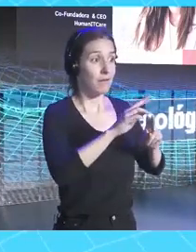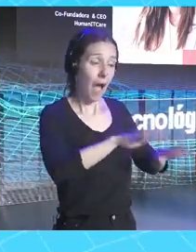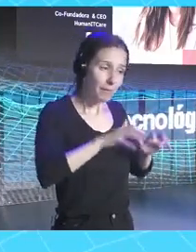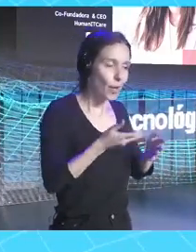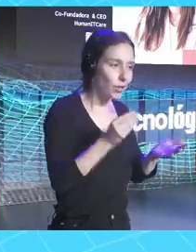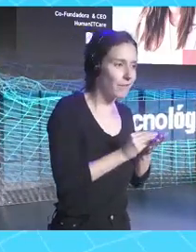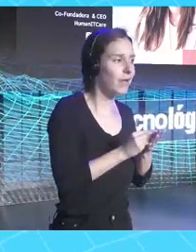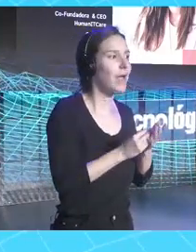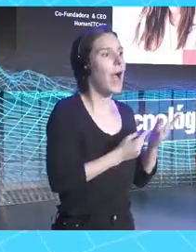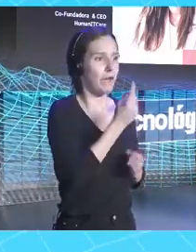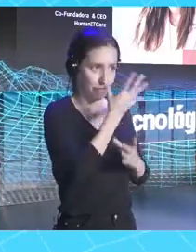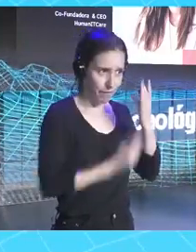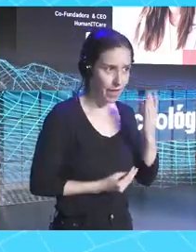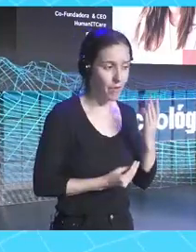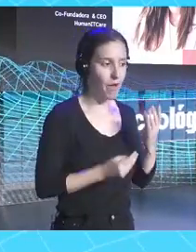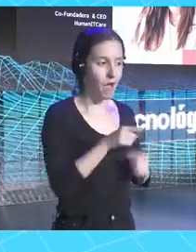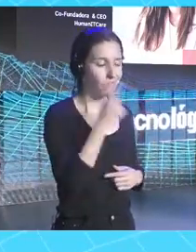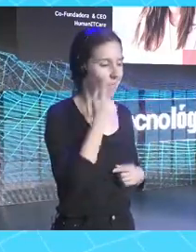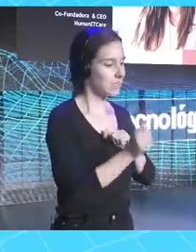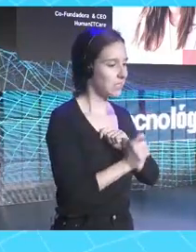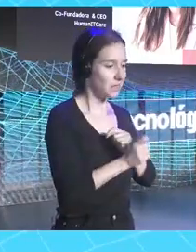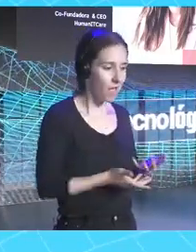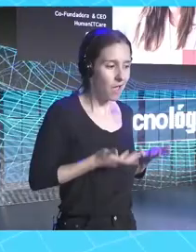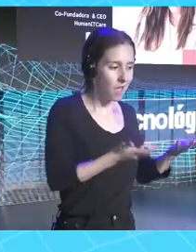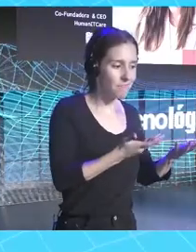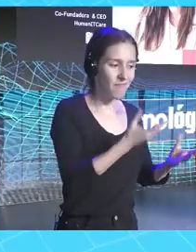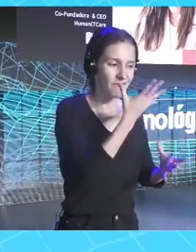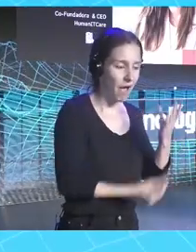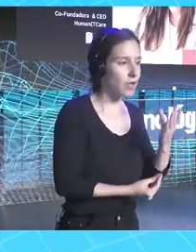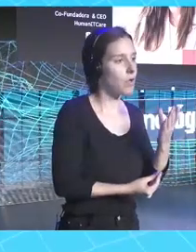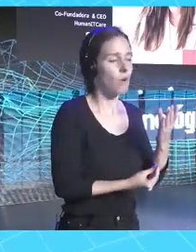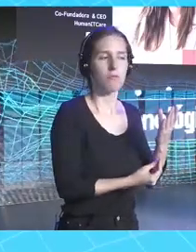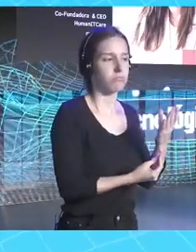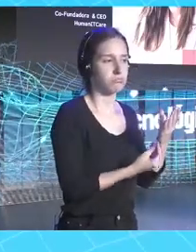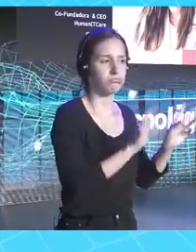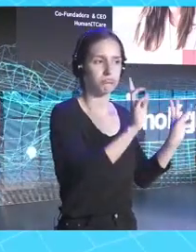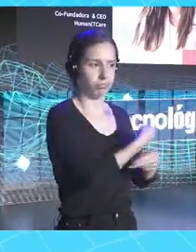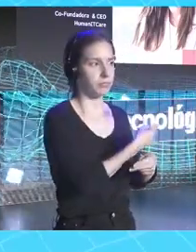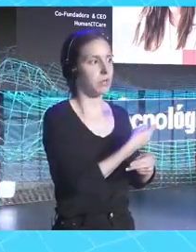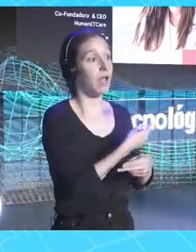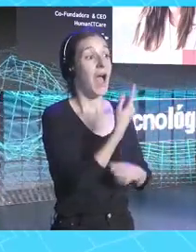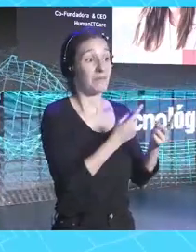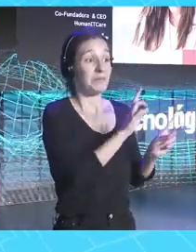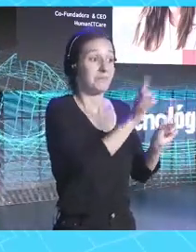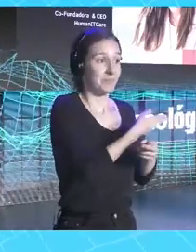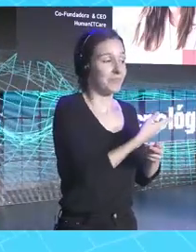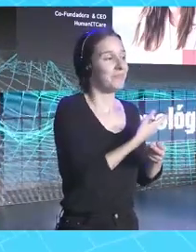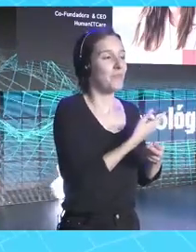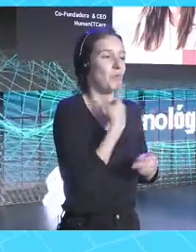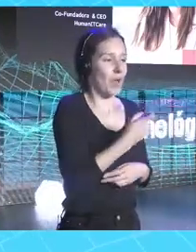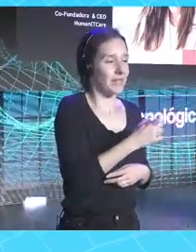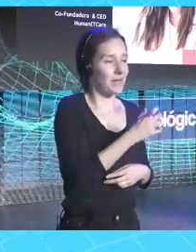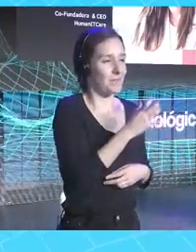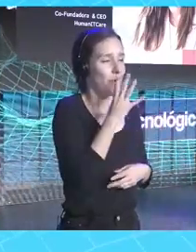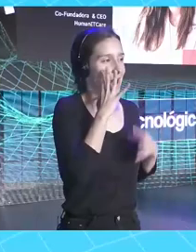fracasos estrategia la pusimos no ha ido bien la quitamos quitar a veces cuesta mucho porque lo haces con mucho cariño no y con mucha